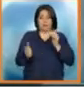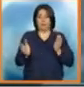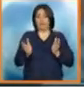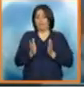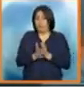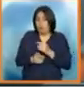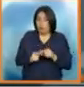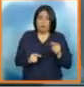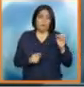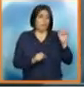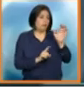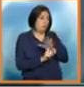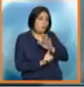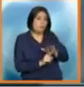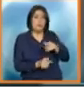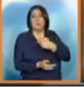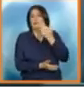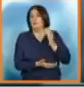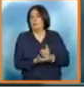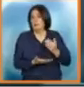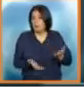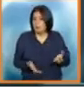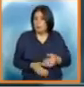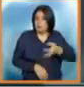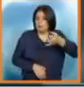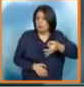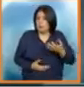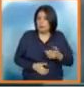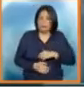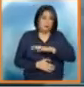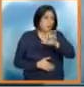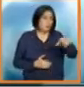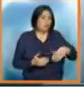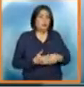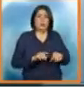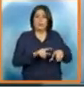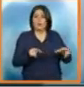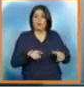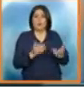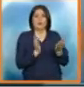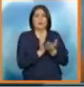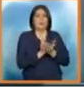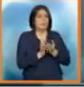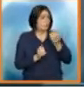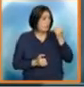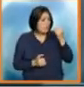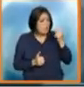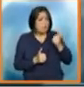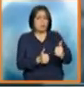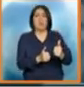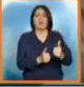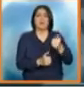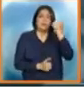son problemáticas que abarcan en realidad y están presentes en todos los colegios. Es una excelente iniciativa y desde acá los felicitamos.